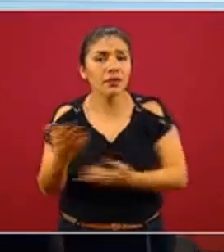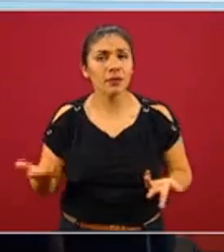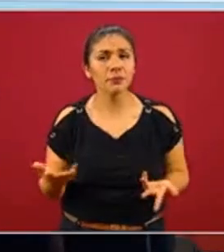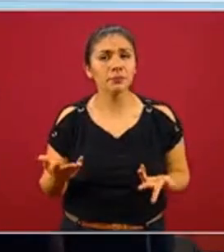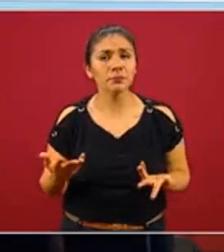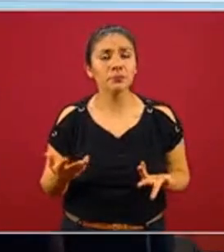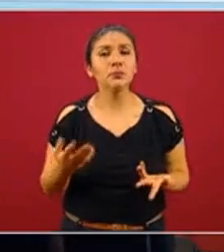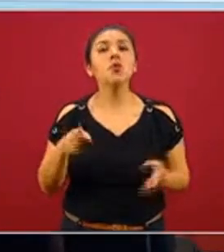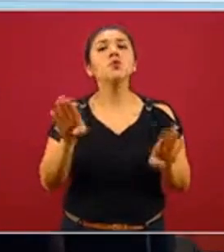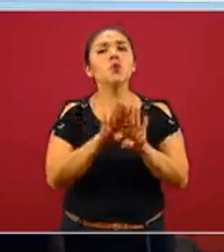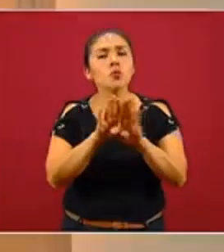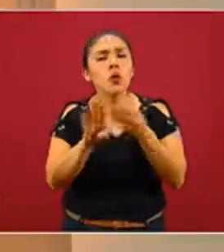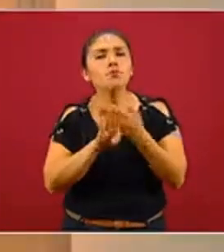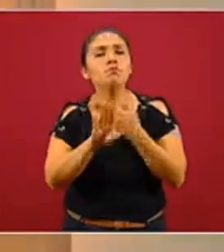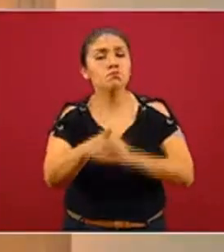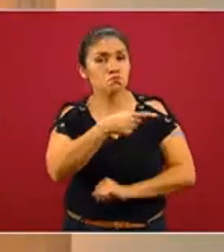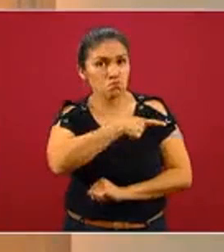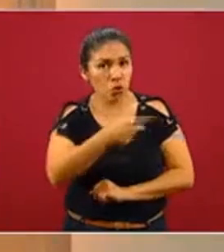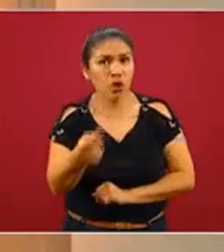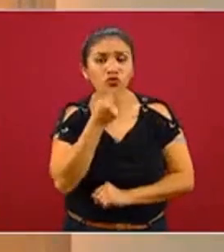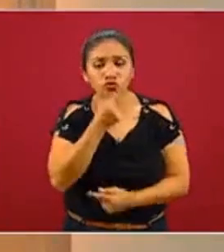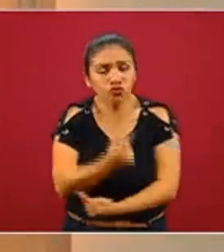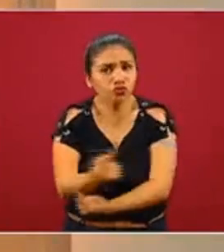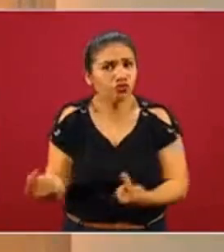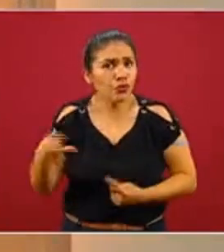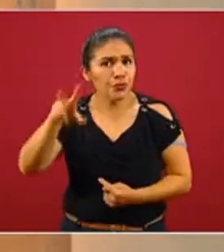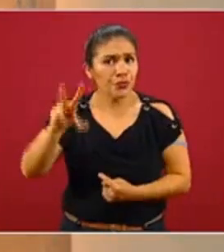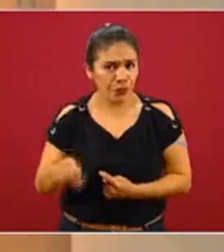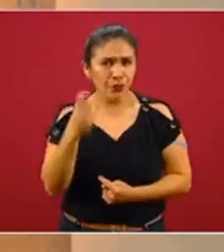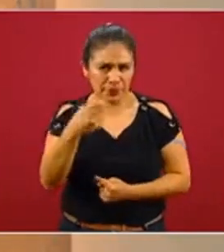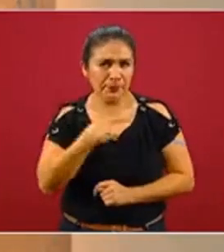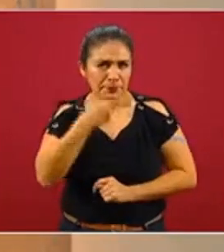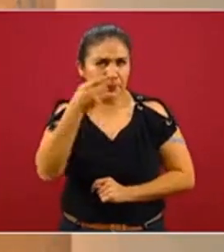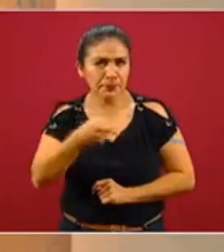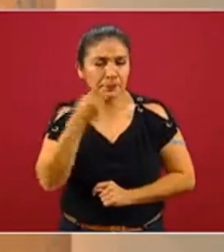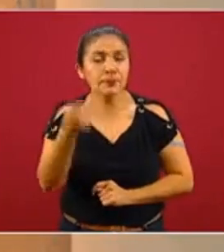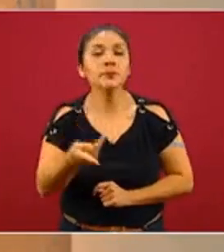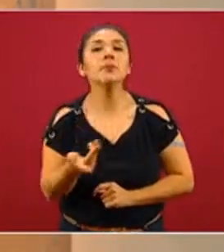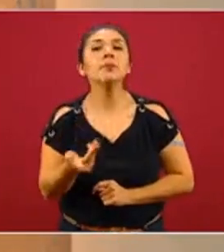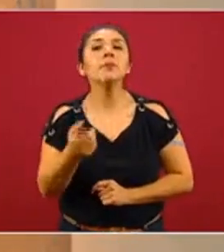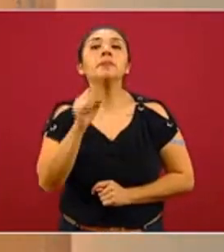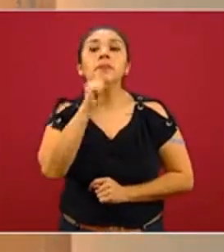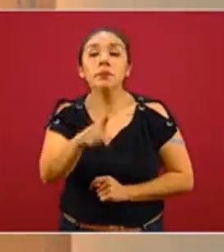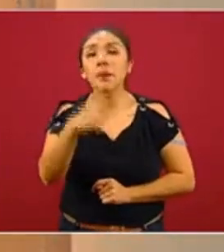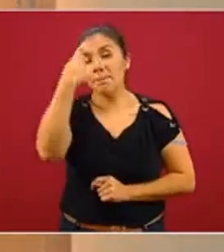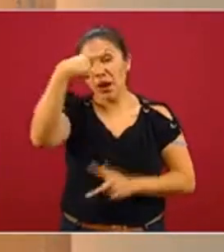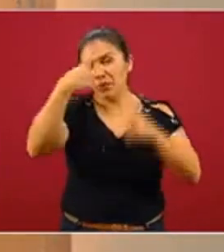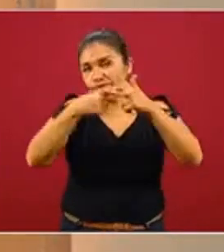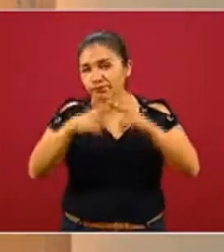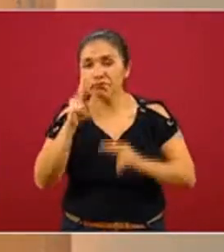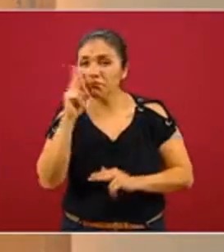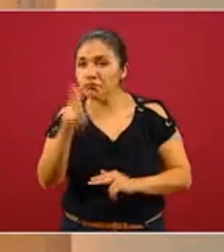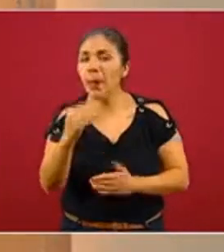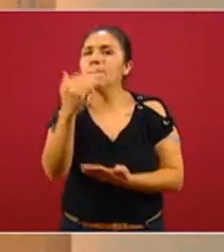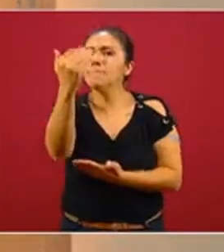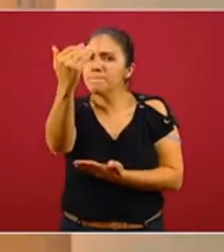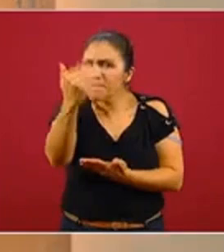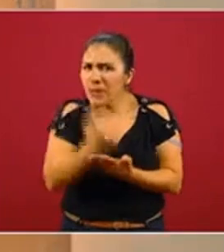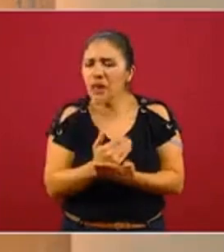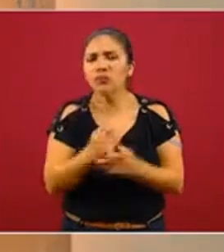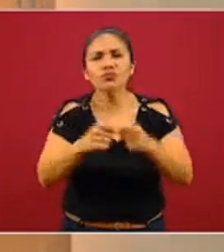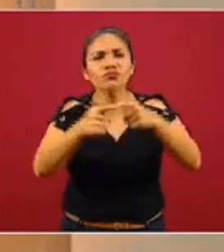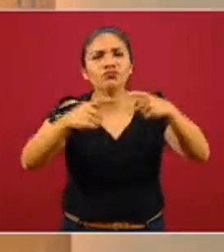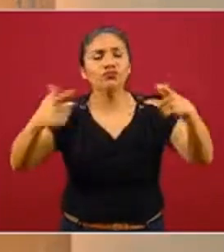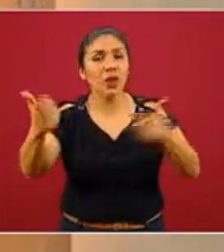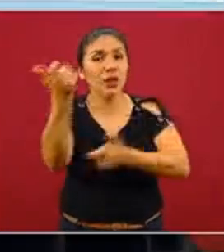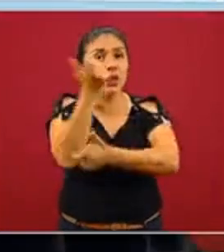La prevención de la pobreza infantil que mencioné, y que en la previsión también de que disminuya el crecimiento